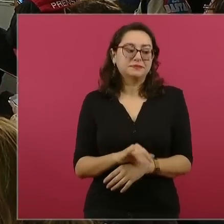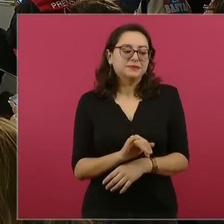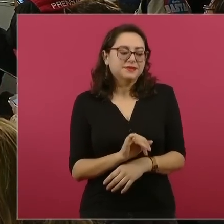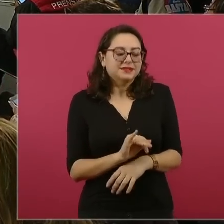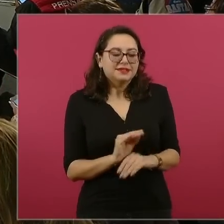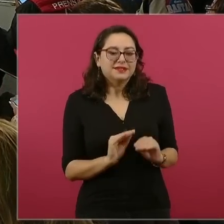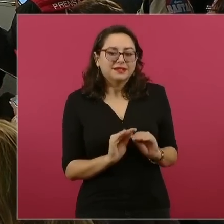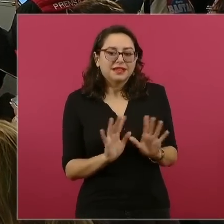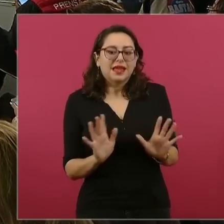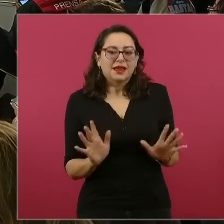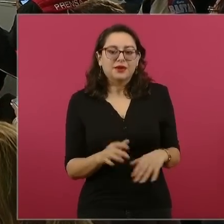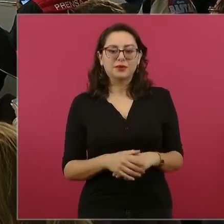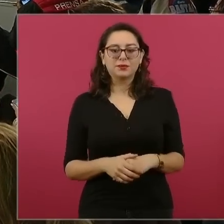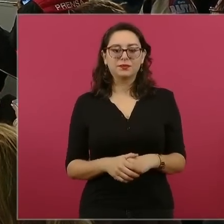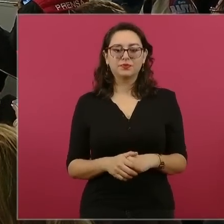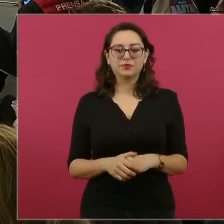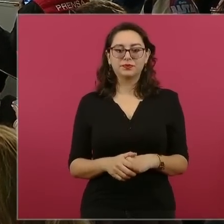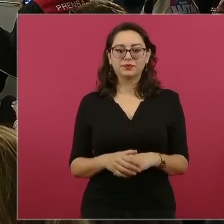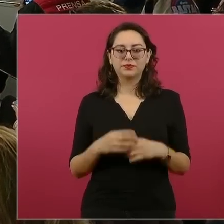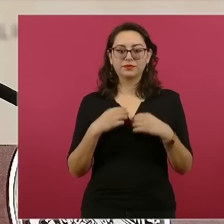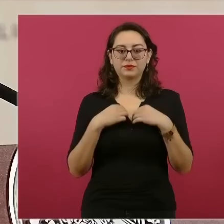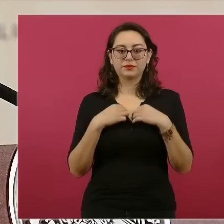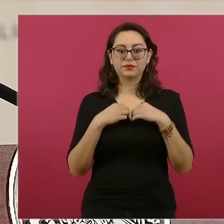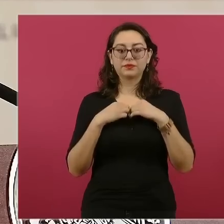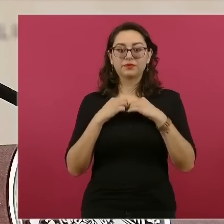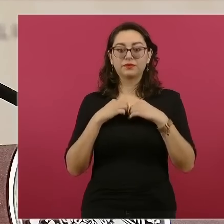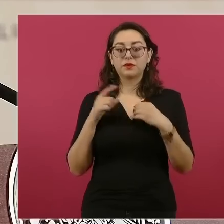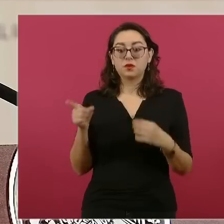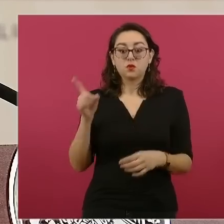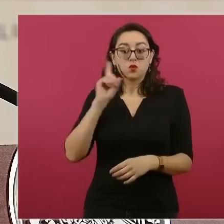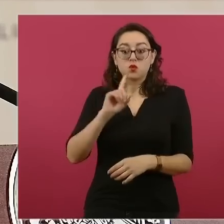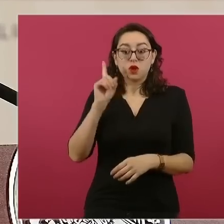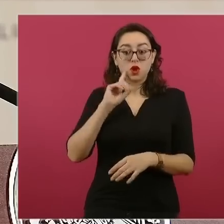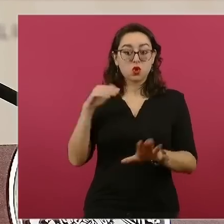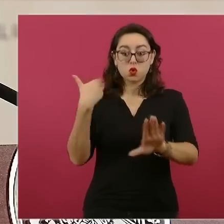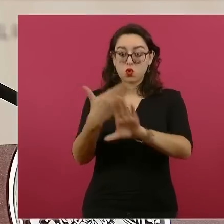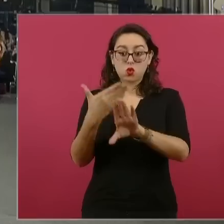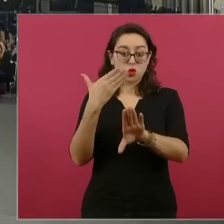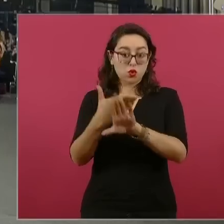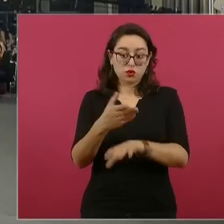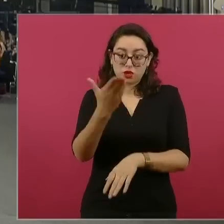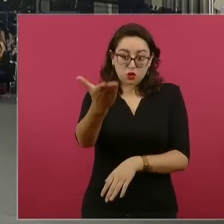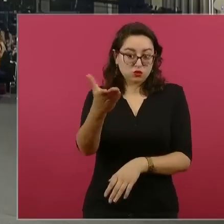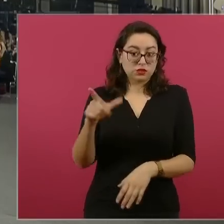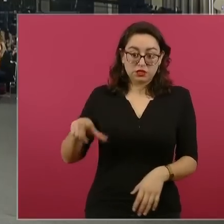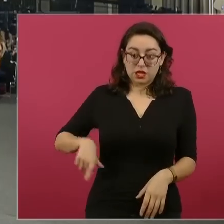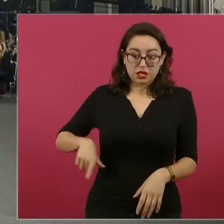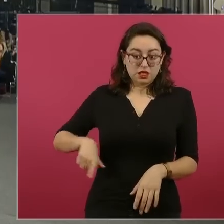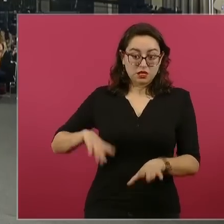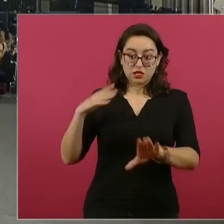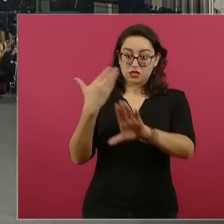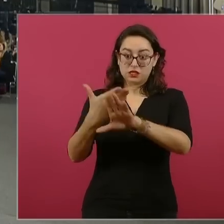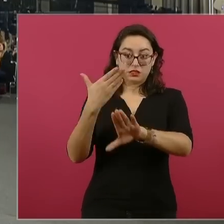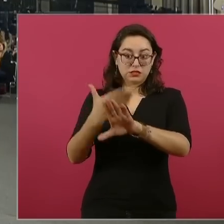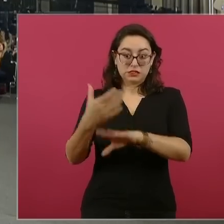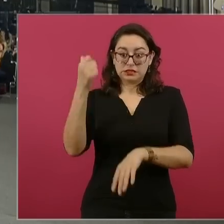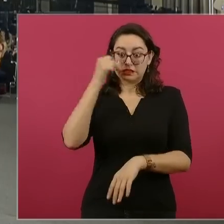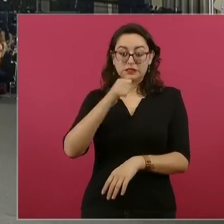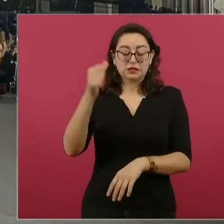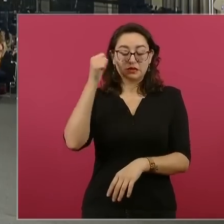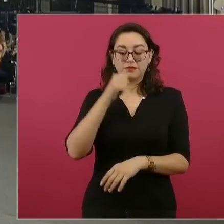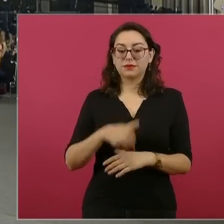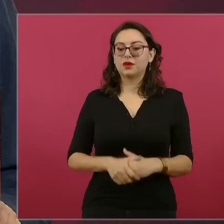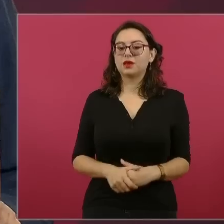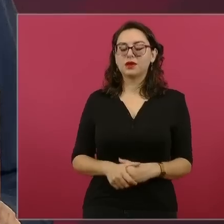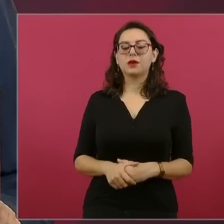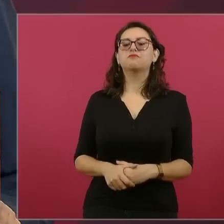Dolia. Además, Dolia siempre ha sido crítica de su gobierno. ¿Mande? Dolia siempre ha sido crítica de su gobierno. No solo